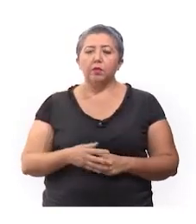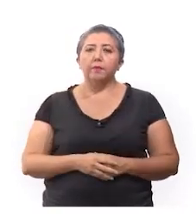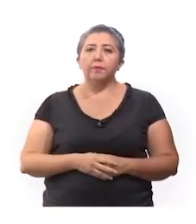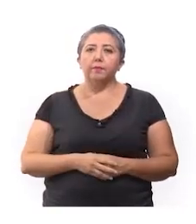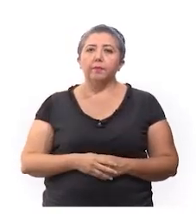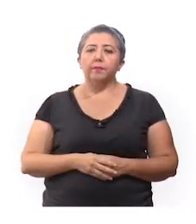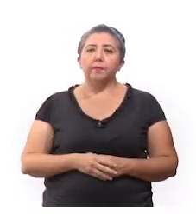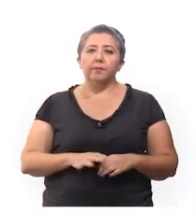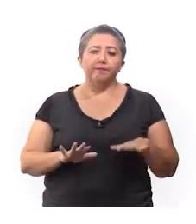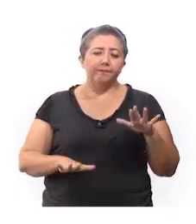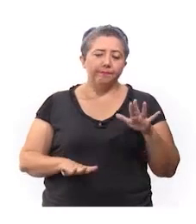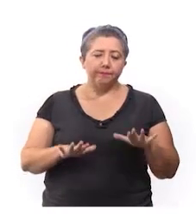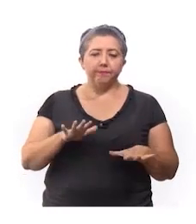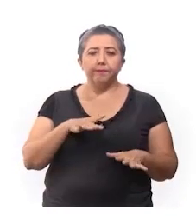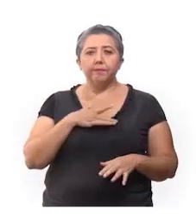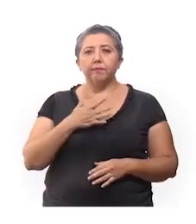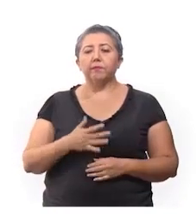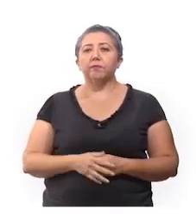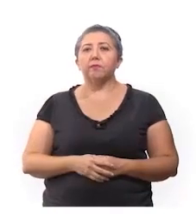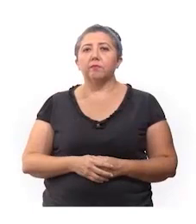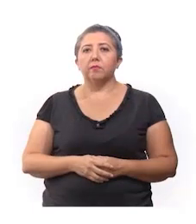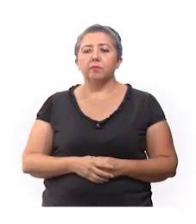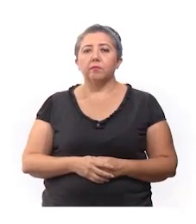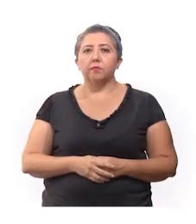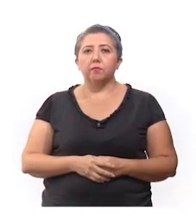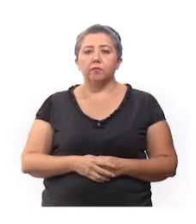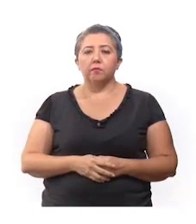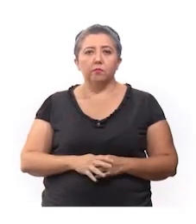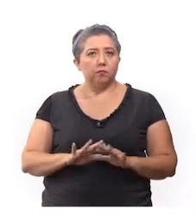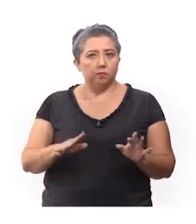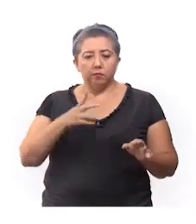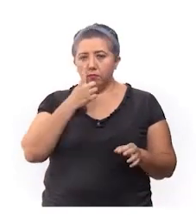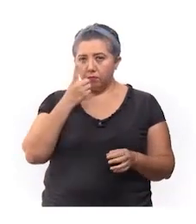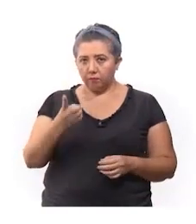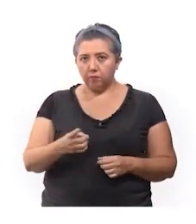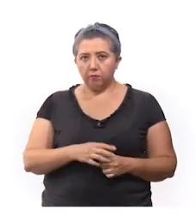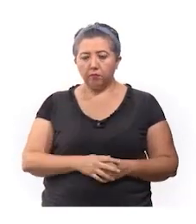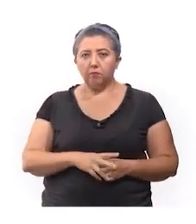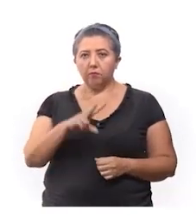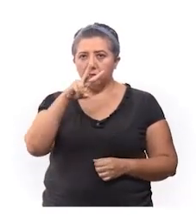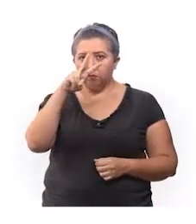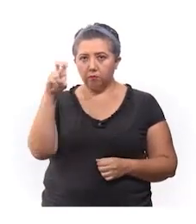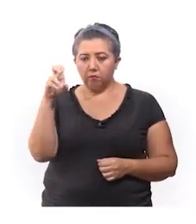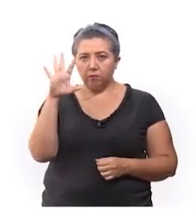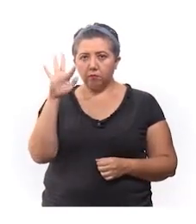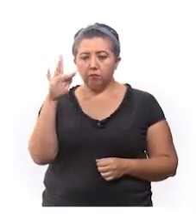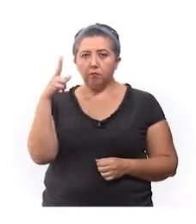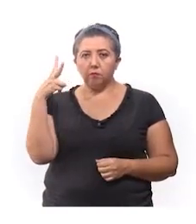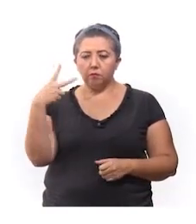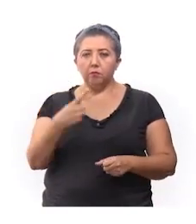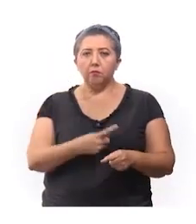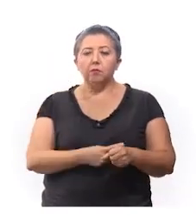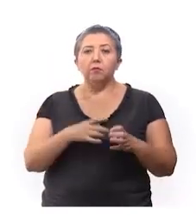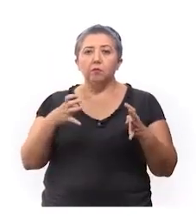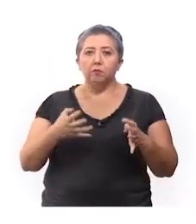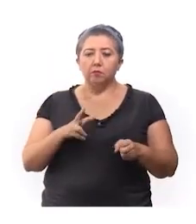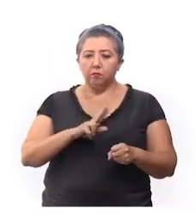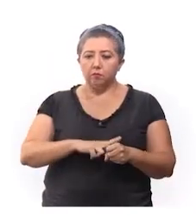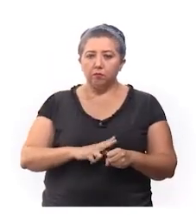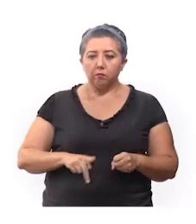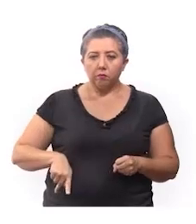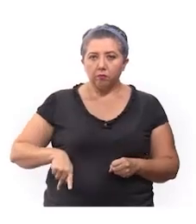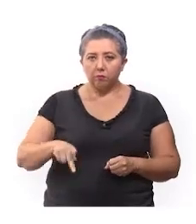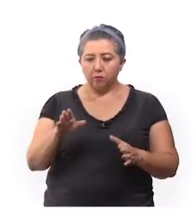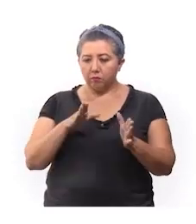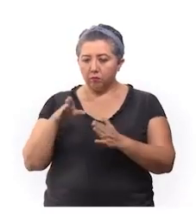de Yucatán. Presentan síntomas leves. Como ya se mencionó, 242 de los casos positivos están